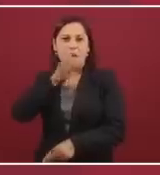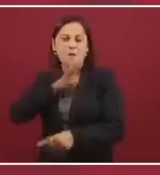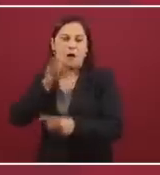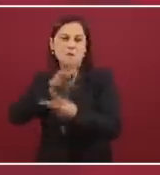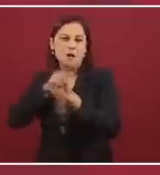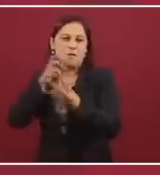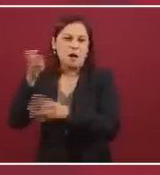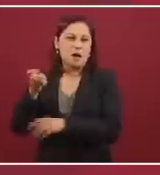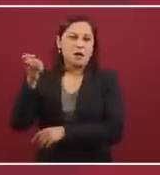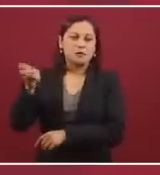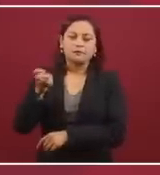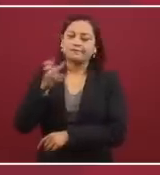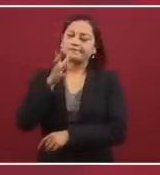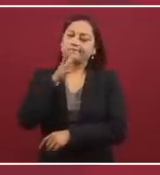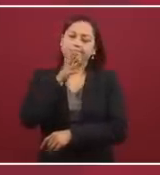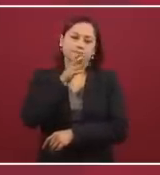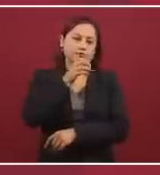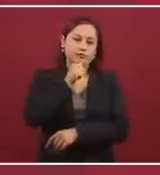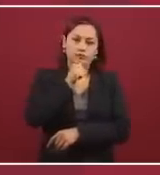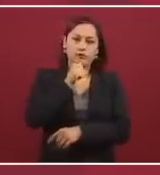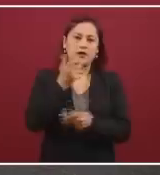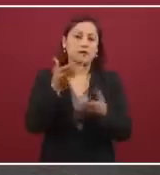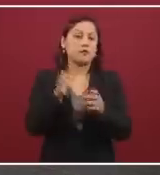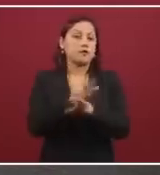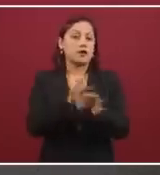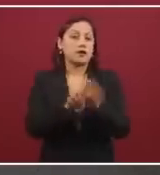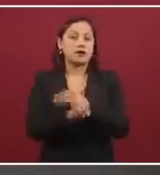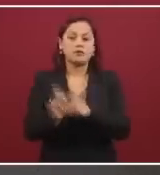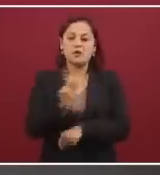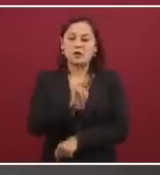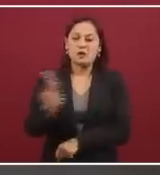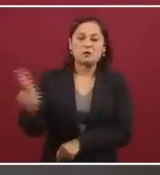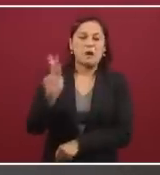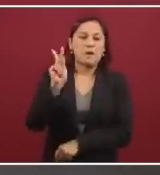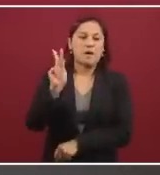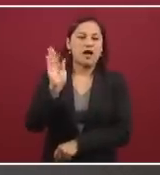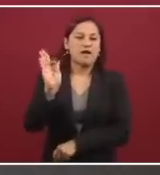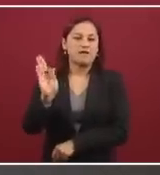de la policía y federal